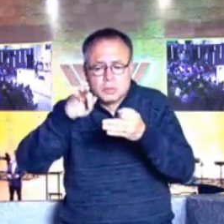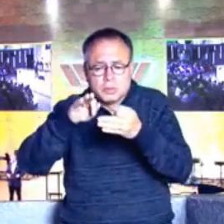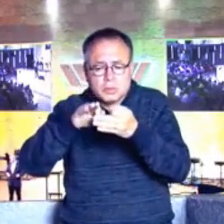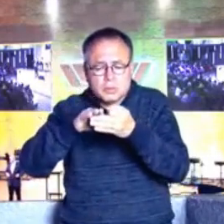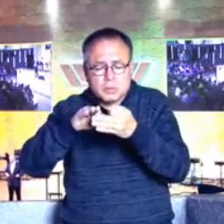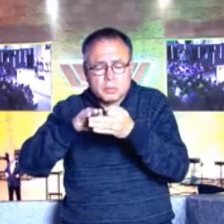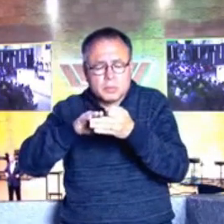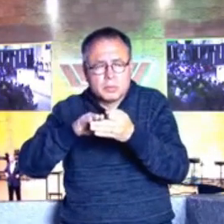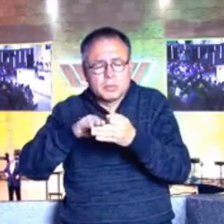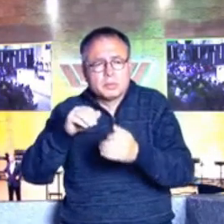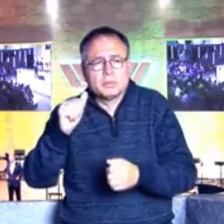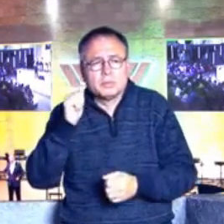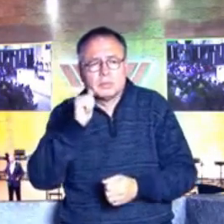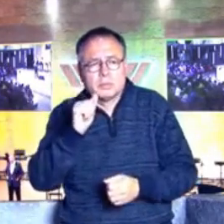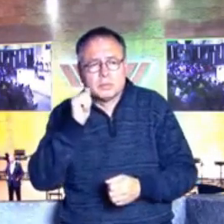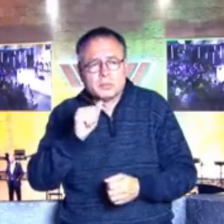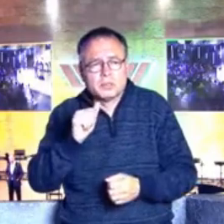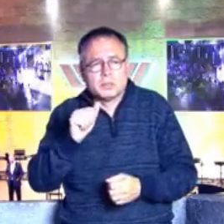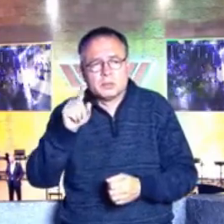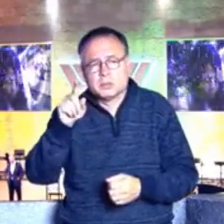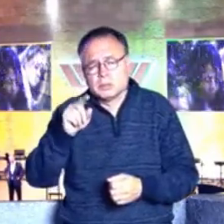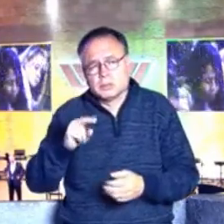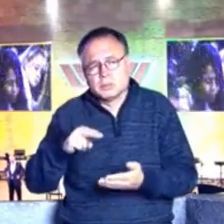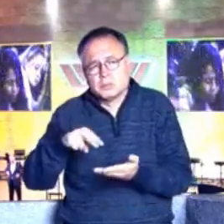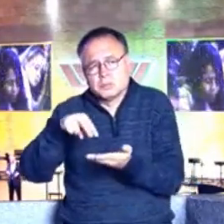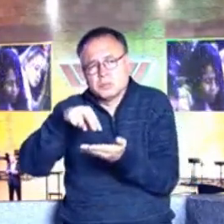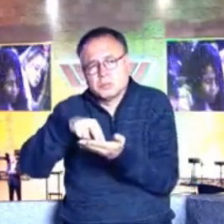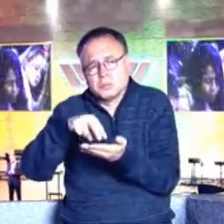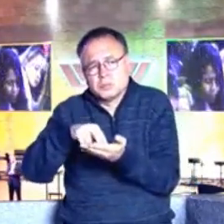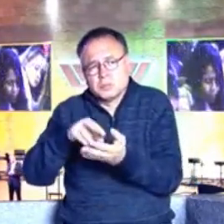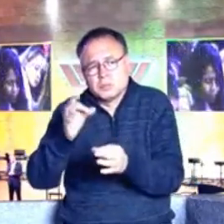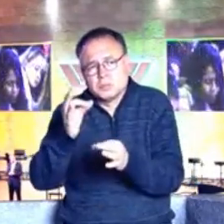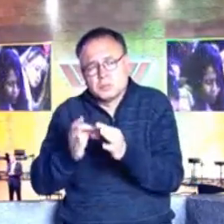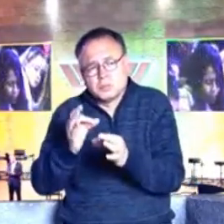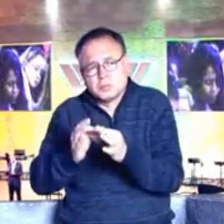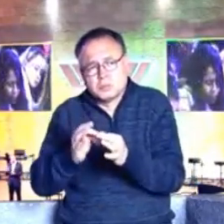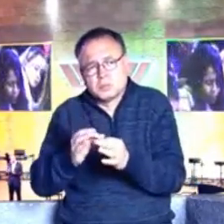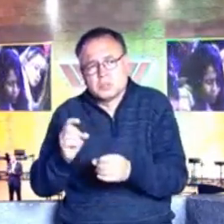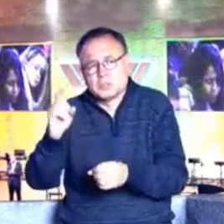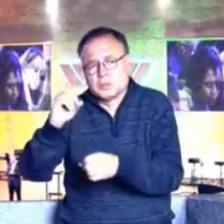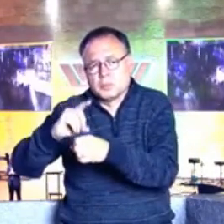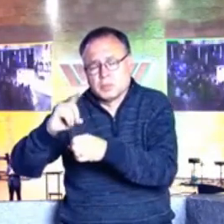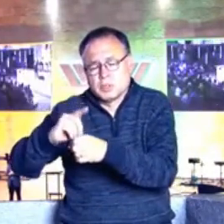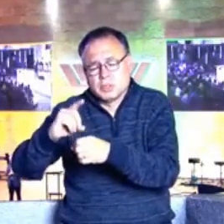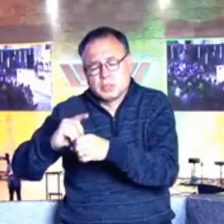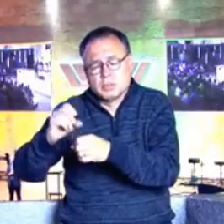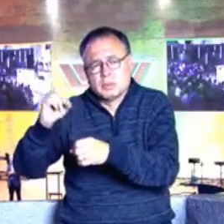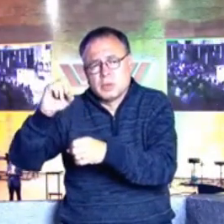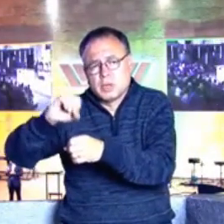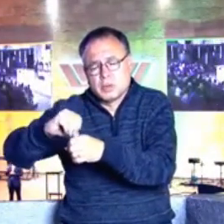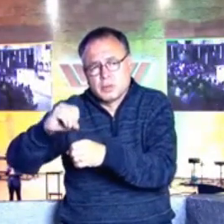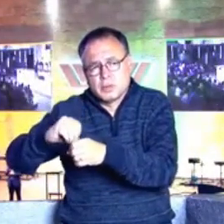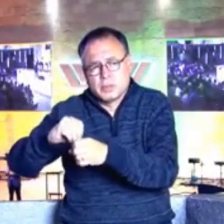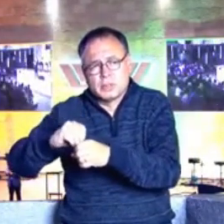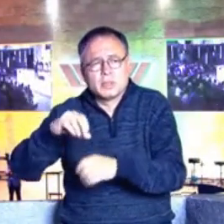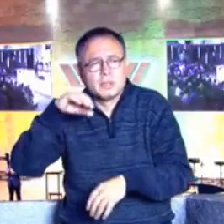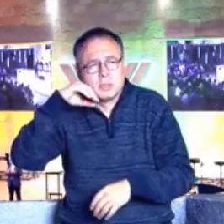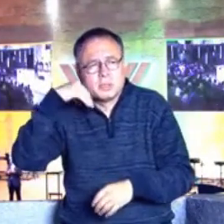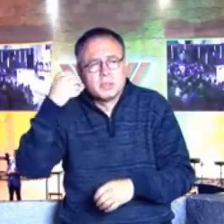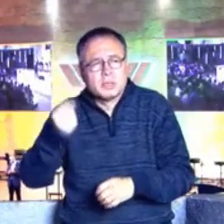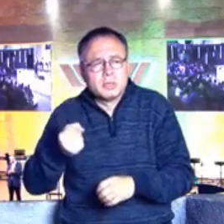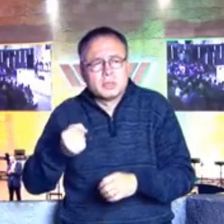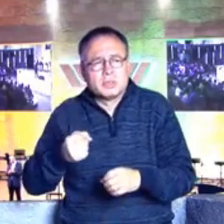si estás listo yo te voy a pedir que te pongas de pie para que podamos orar por ti Yo quiero orar por ti quiero orar por tu trabajo quiero orar por tu negocio